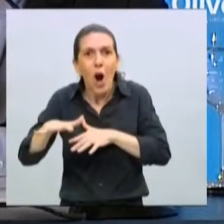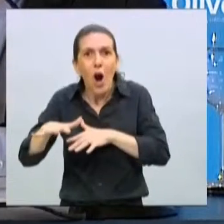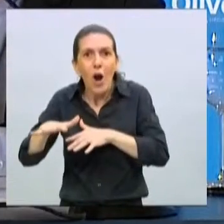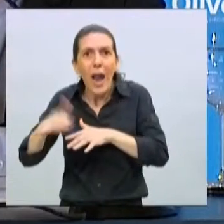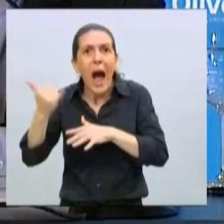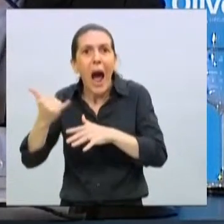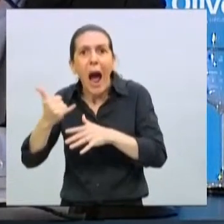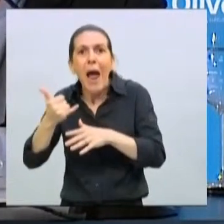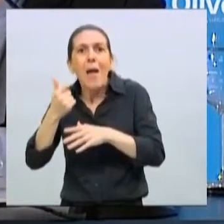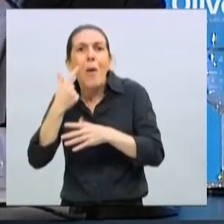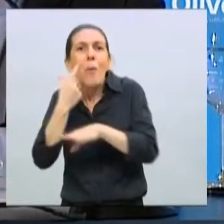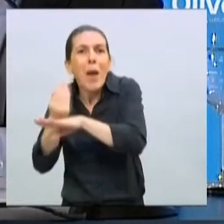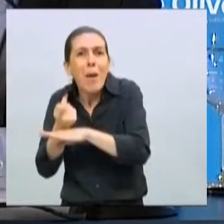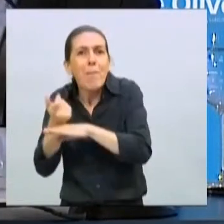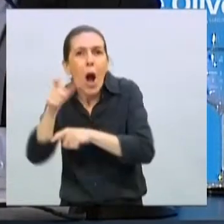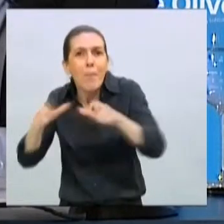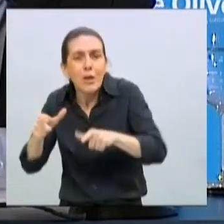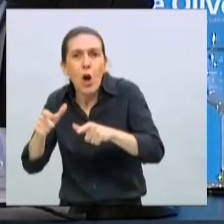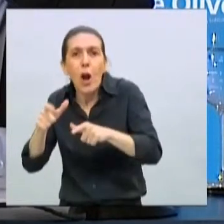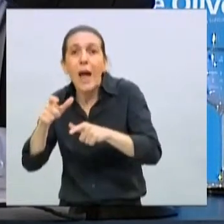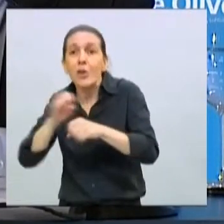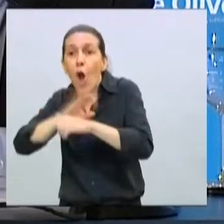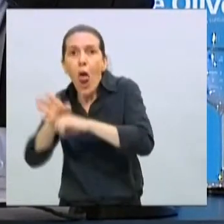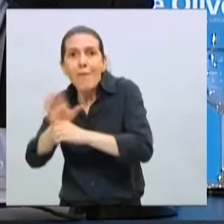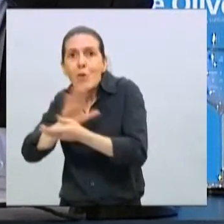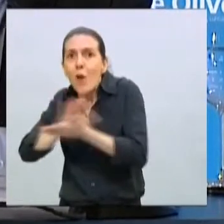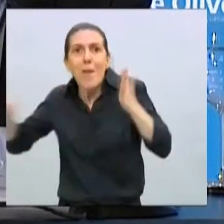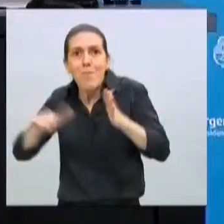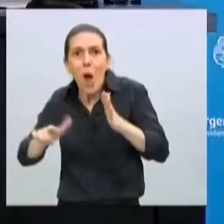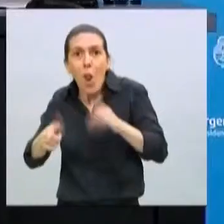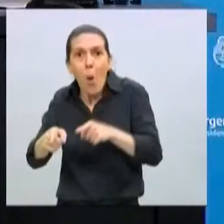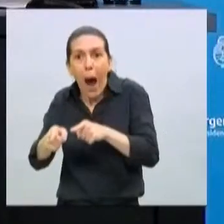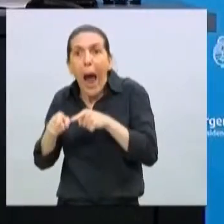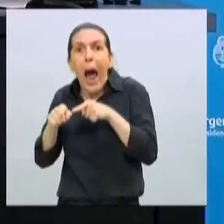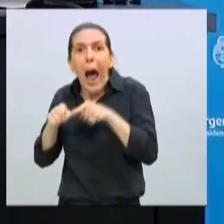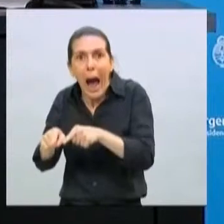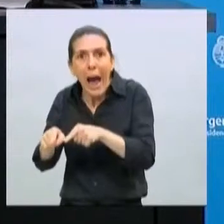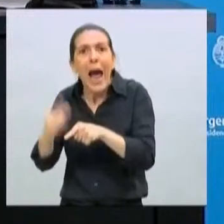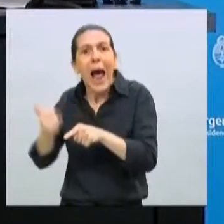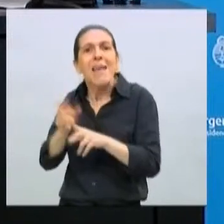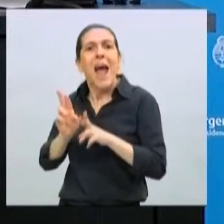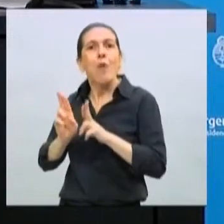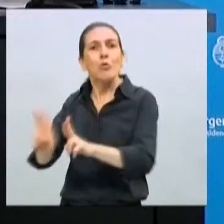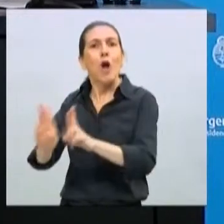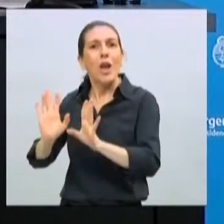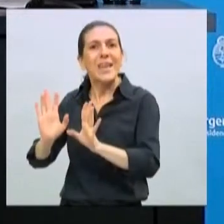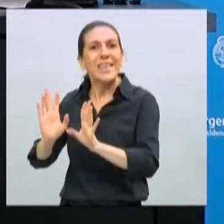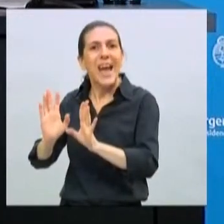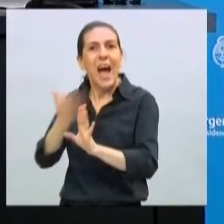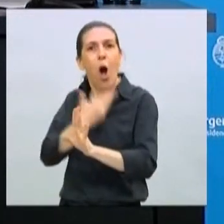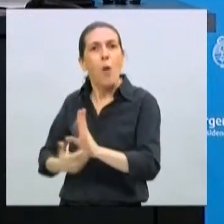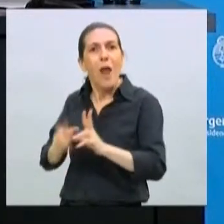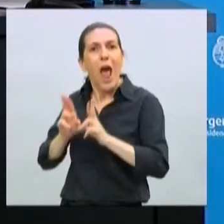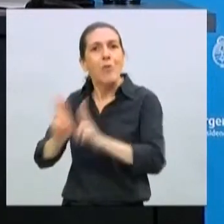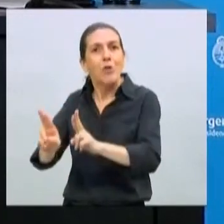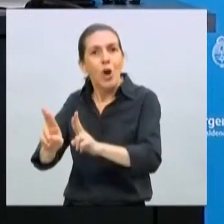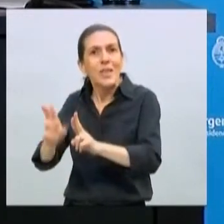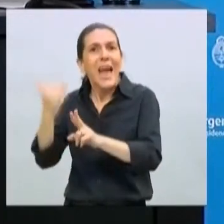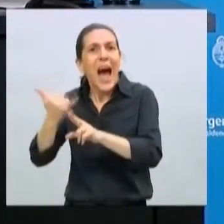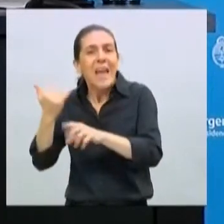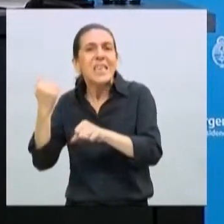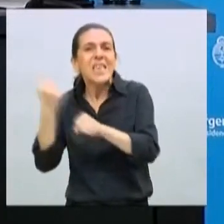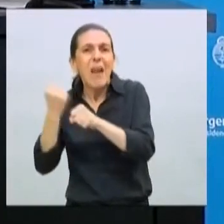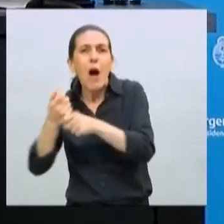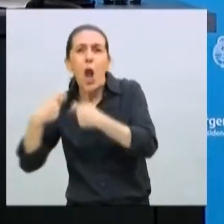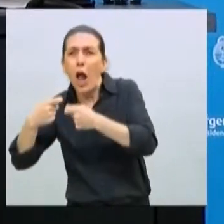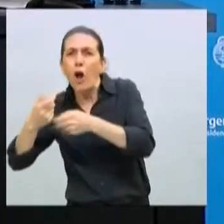baja densidad poblacional, ante esta situación, se han autorizado ya actividades